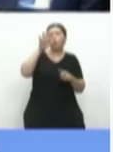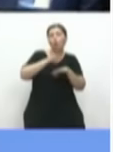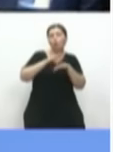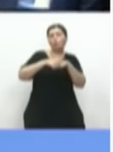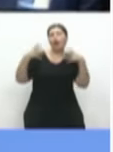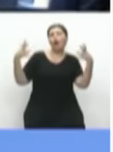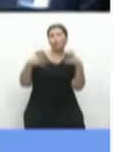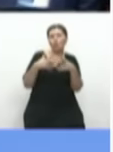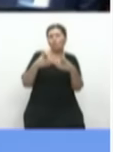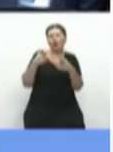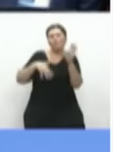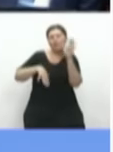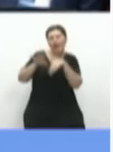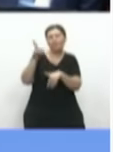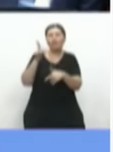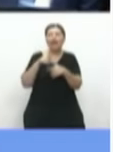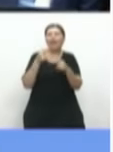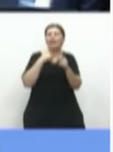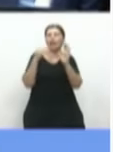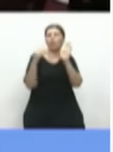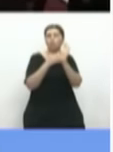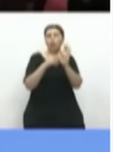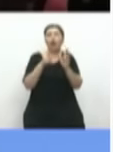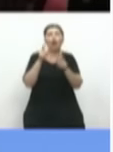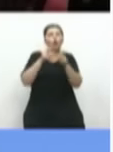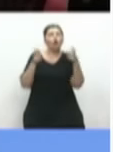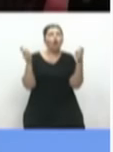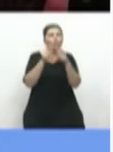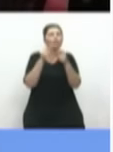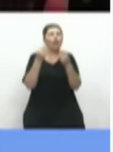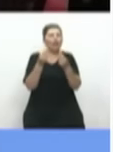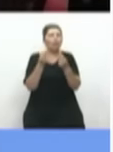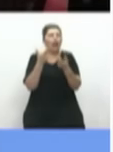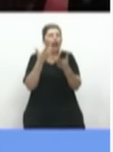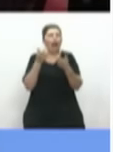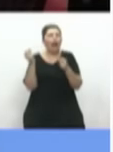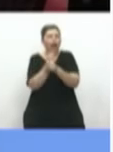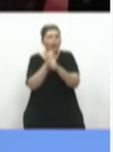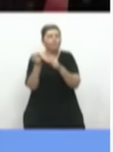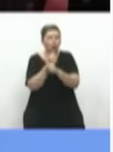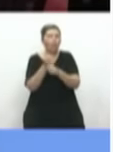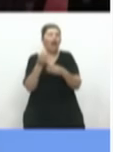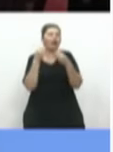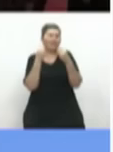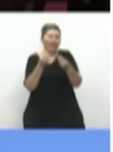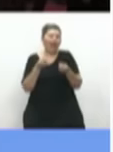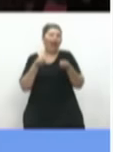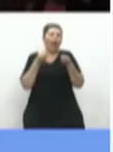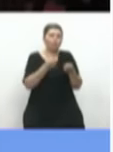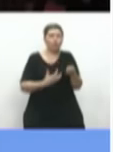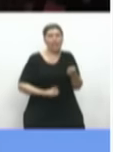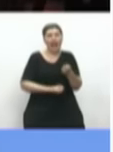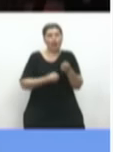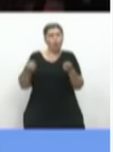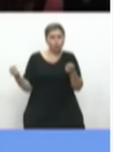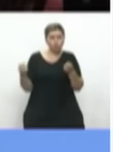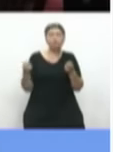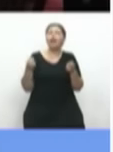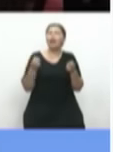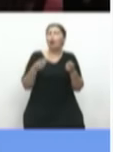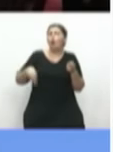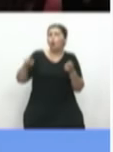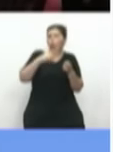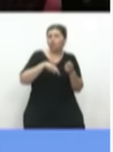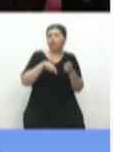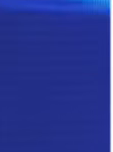con las disposiciones del Congreso, con la ley y la Constitución lo que quería, no nos habilita a nosotros, sí, para... Nosotros tenemos que ser distintos.